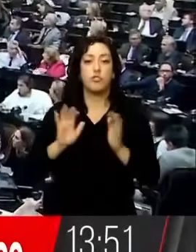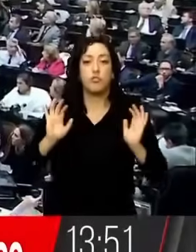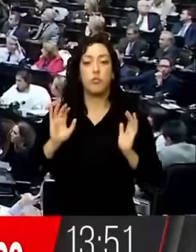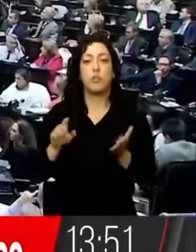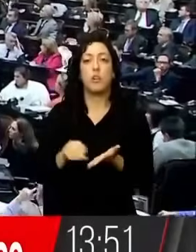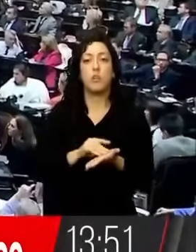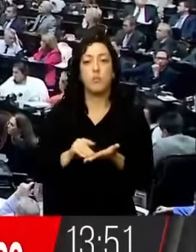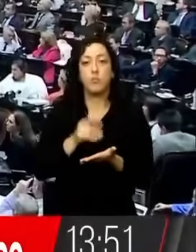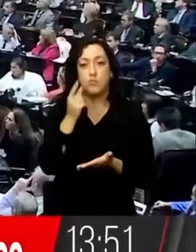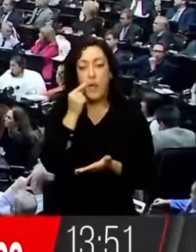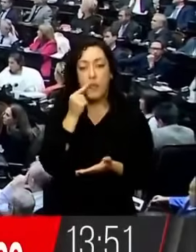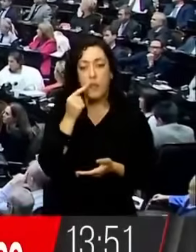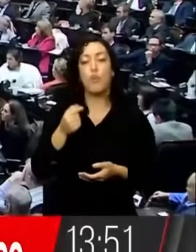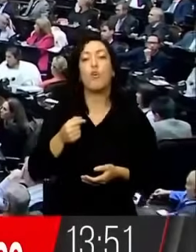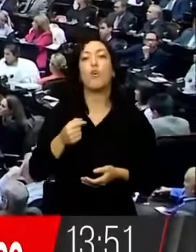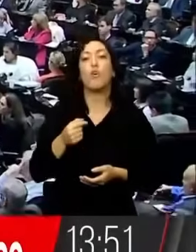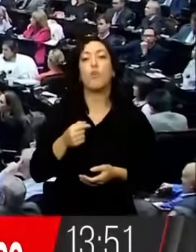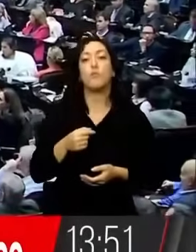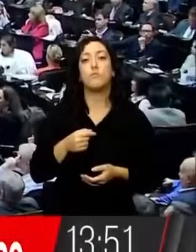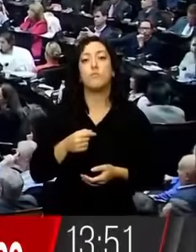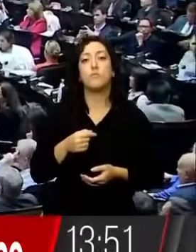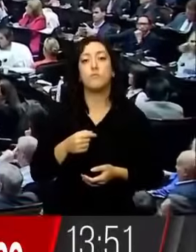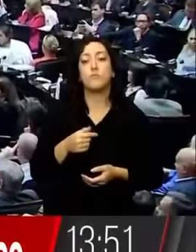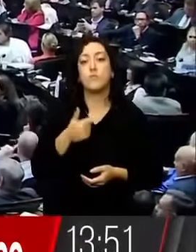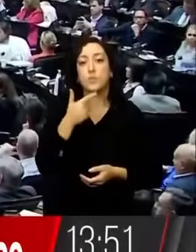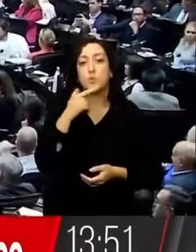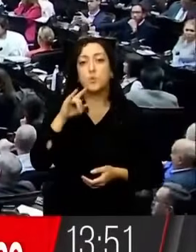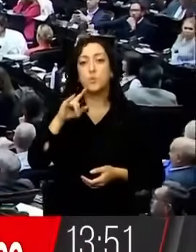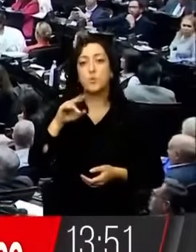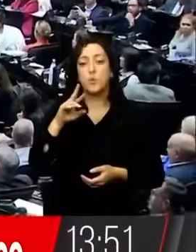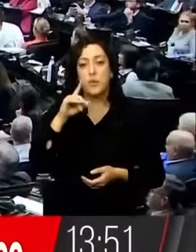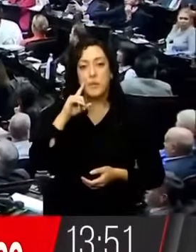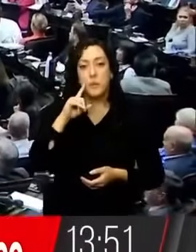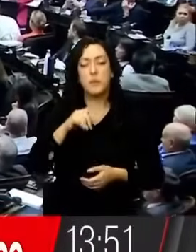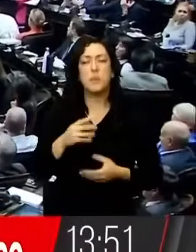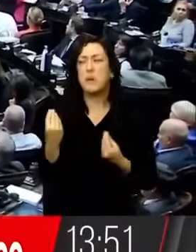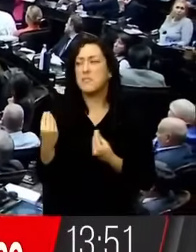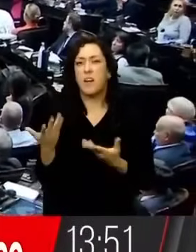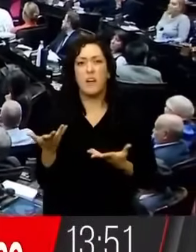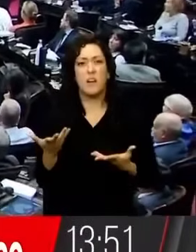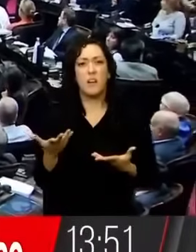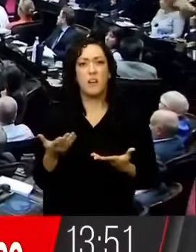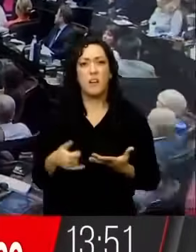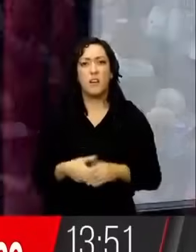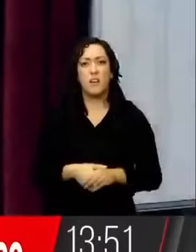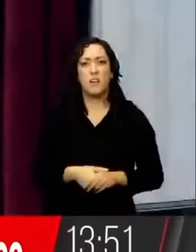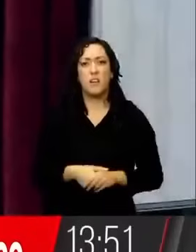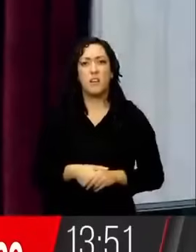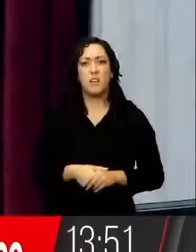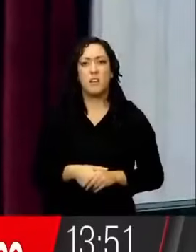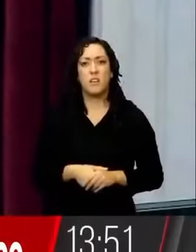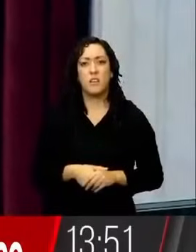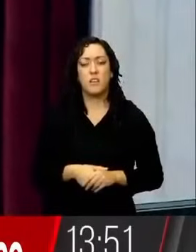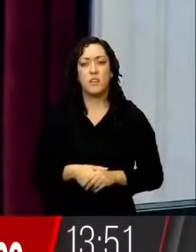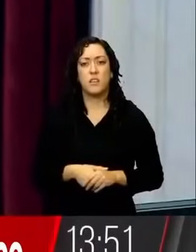Abstención. Diputado Alejandro Zulli. ¿Qué pasa?